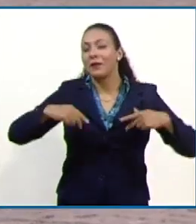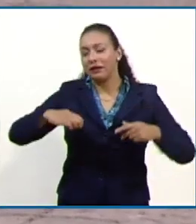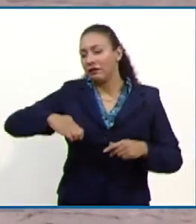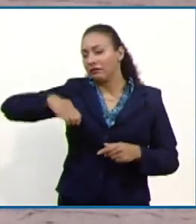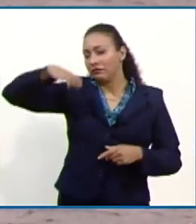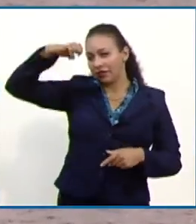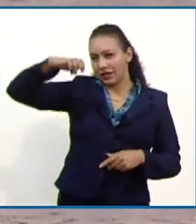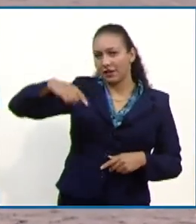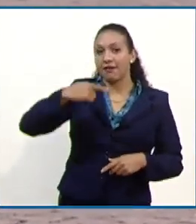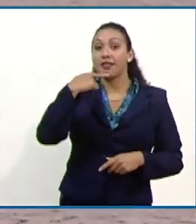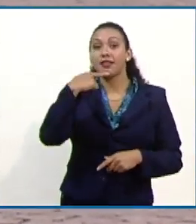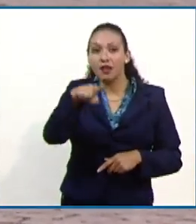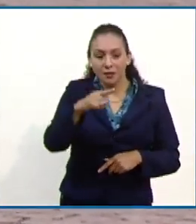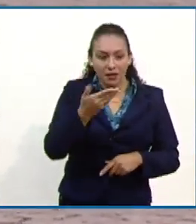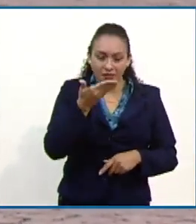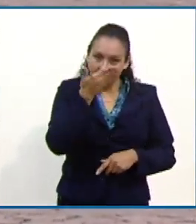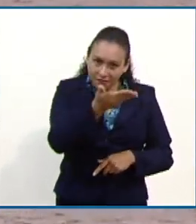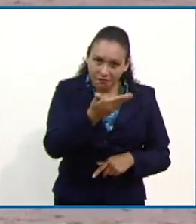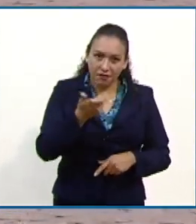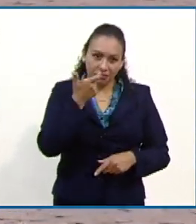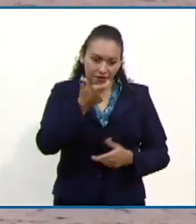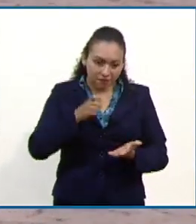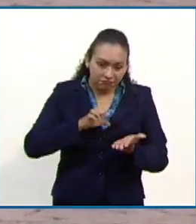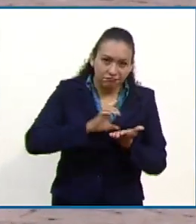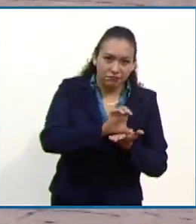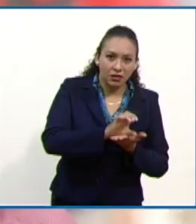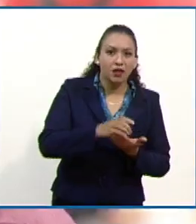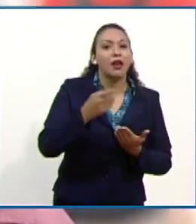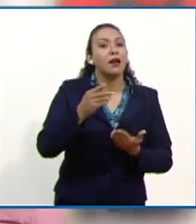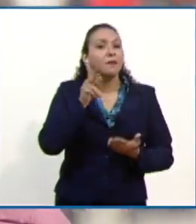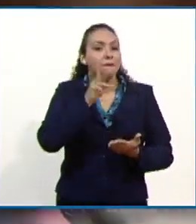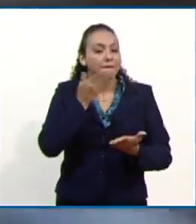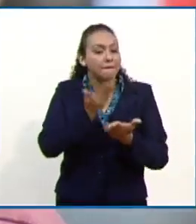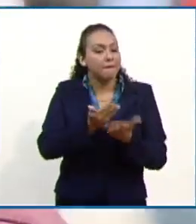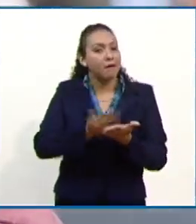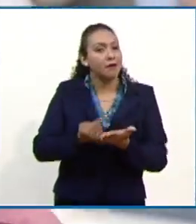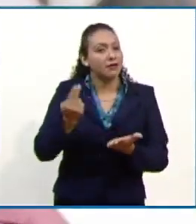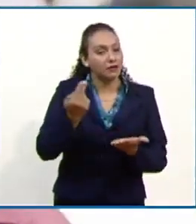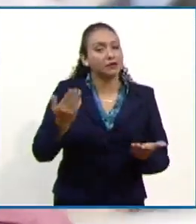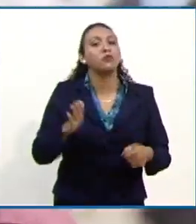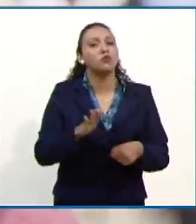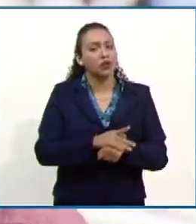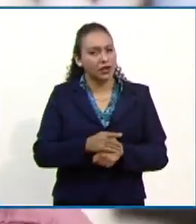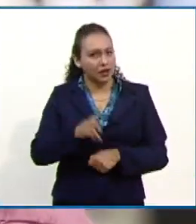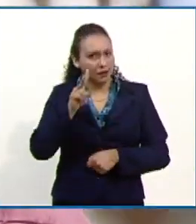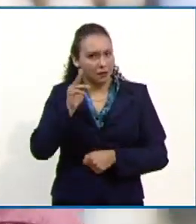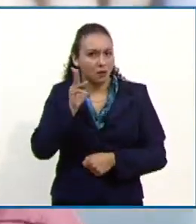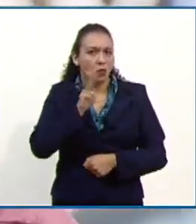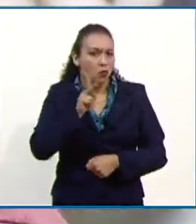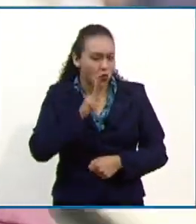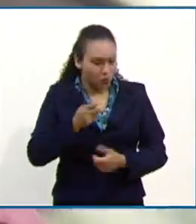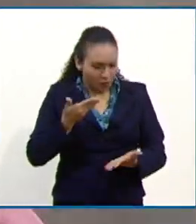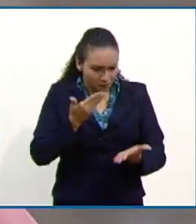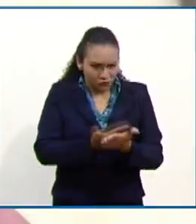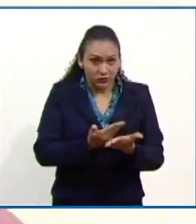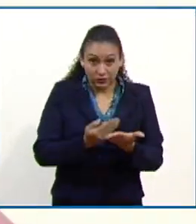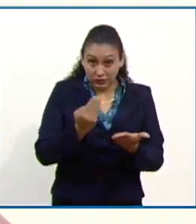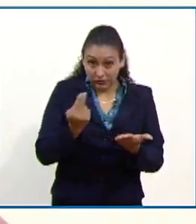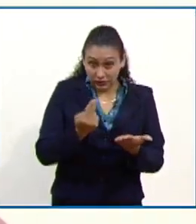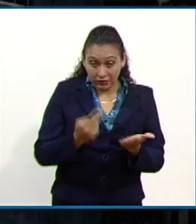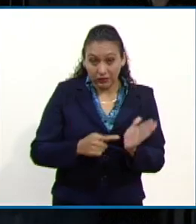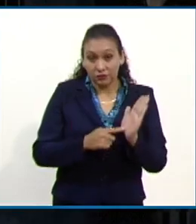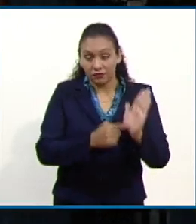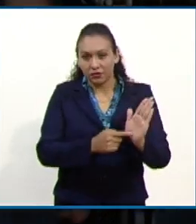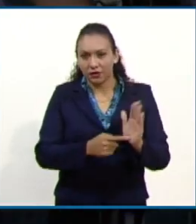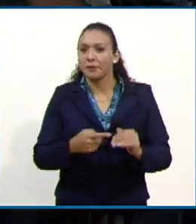de alimentos retroactivos, la carga de la prueba debe dividirse, pues ésta debe demostrar la necesidad de recibirlos, mientras que a